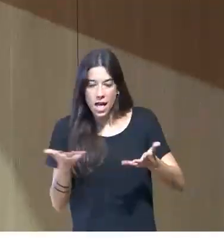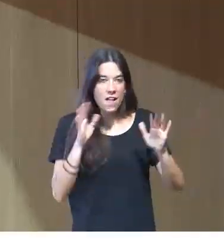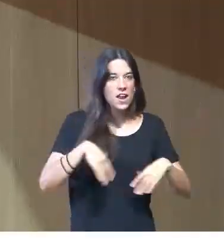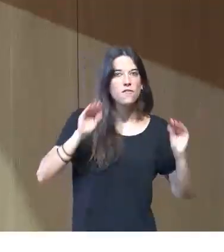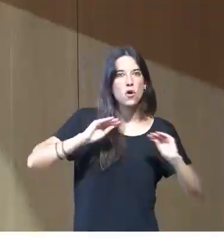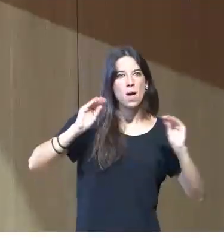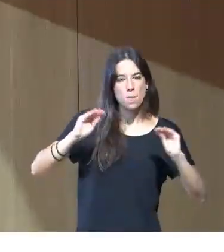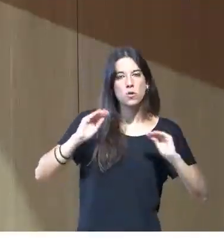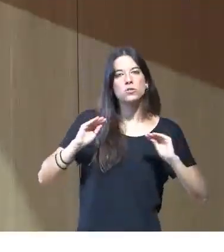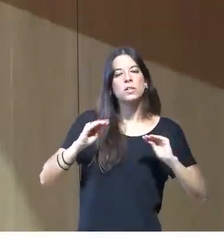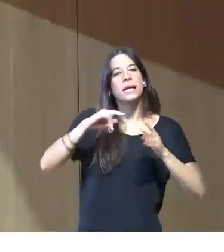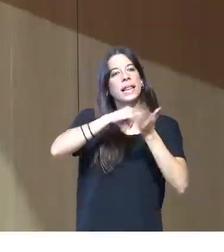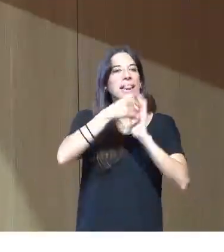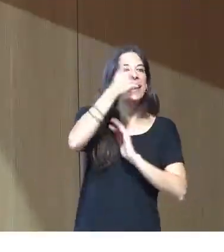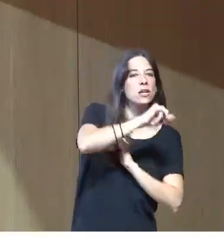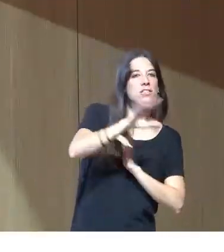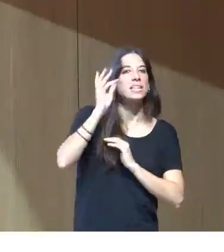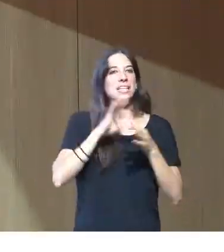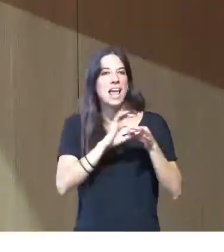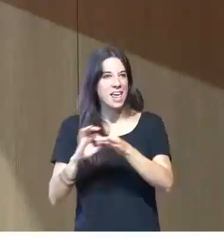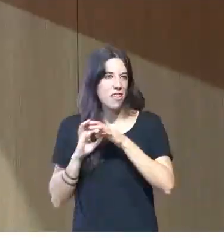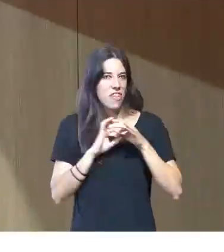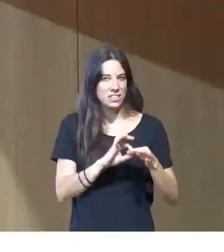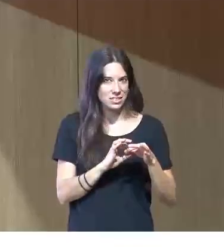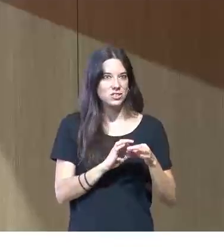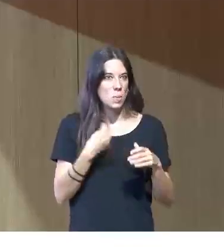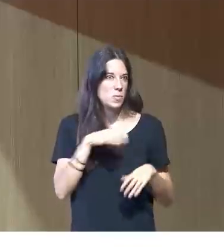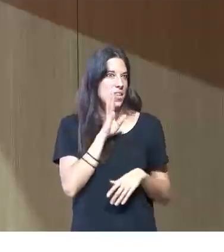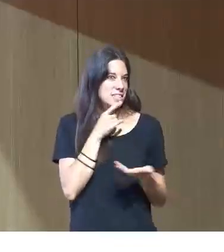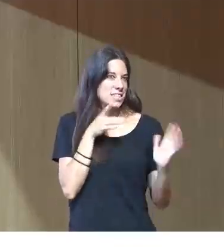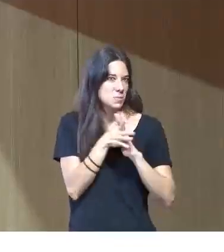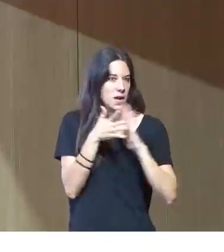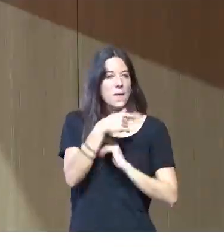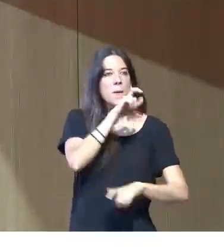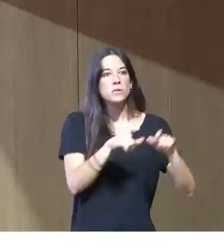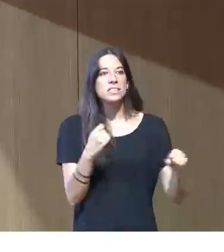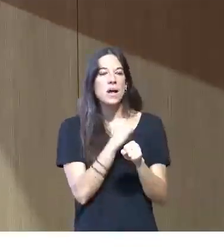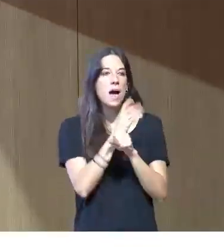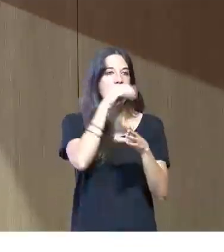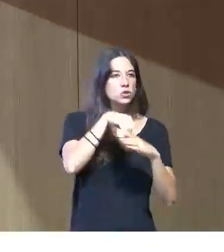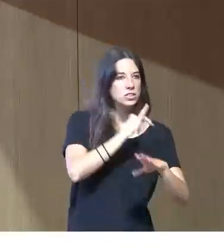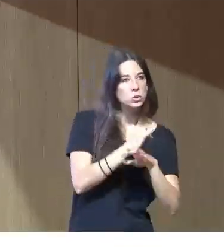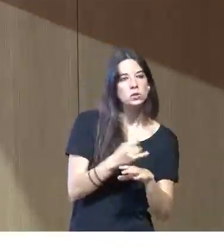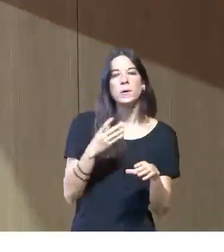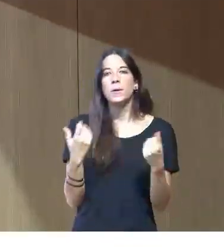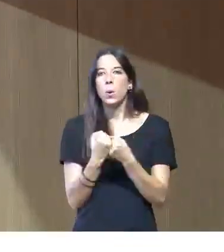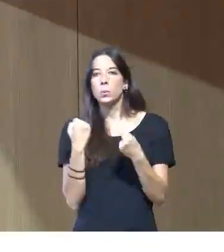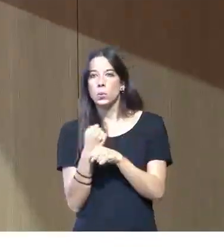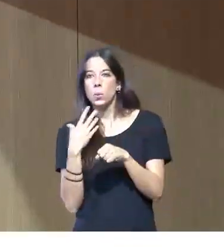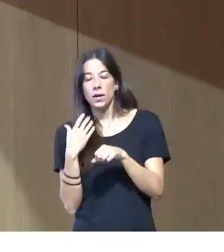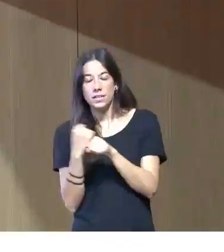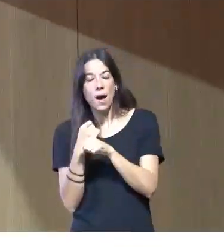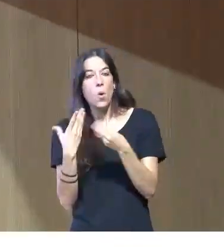lo que hemos llamado técnicos y técnicas alianzas que os decía antes no que son personas que trabajaban con los institutos con los orientadores con